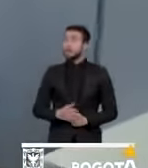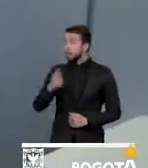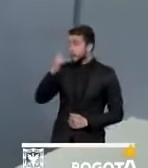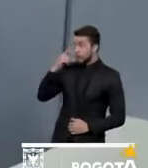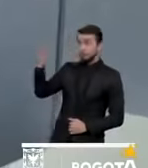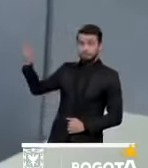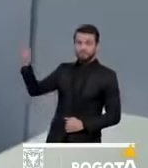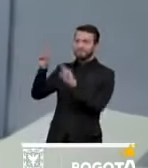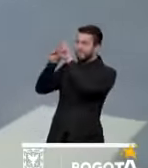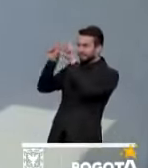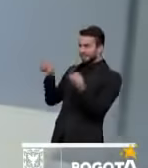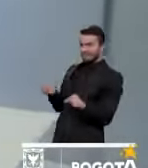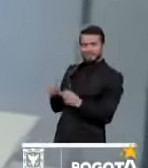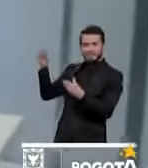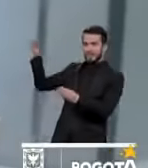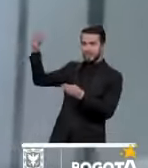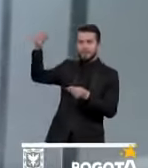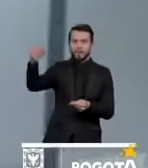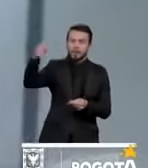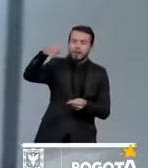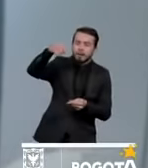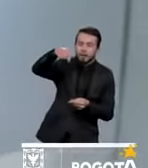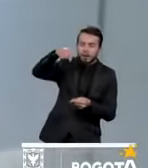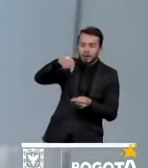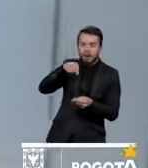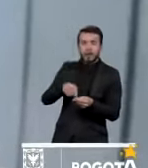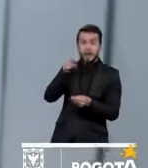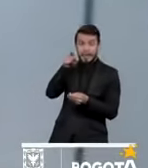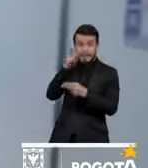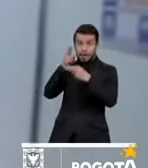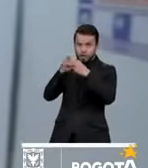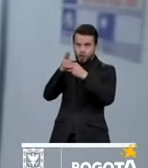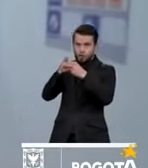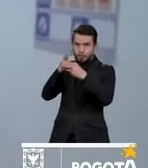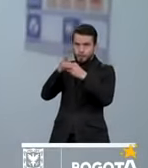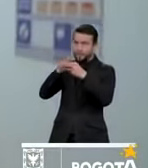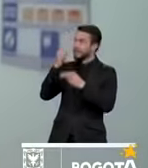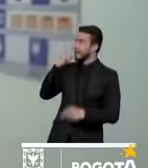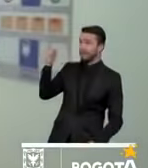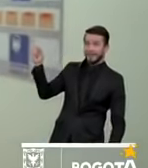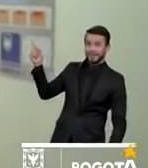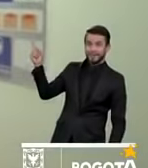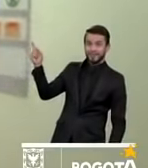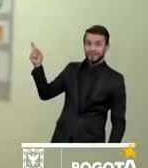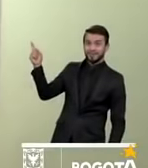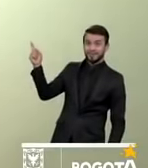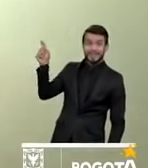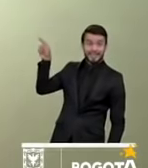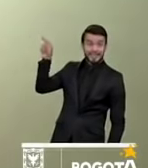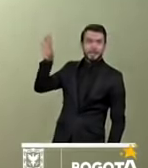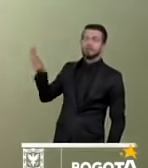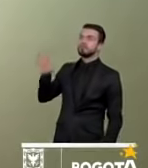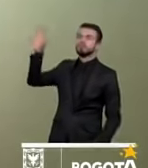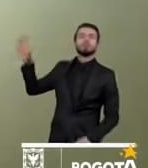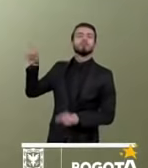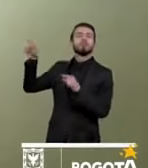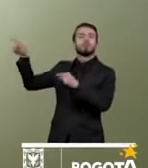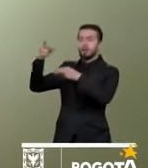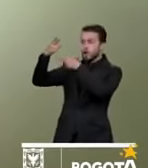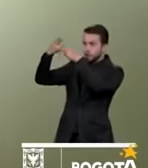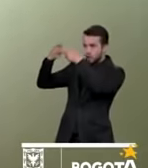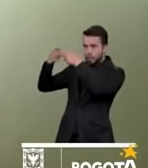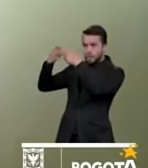del nombre y los identificadores del rigor, tiene identificación de los riesgos. Pacientes que tienen